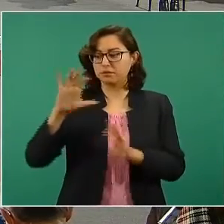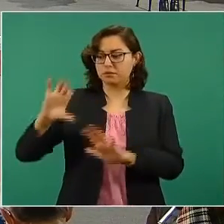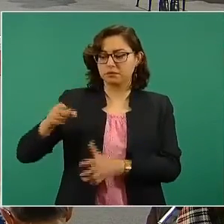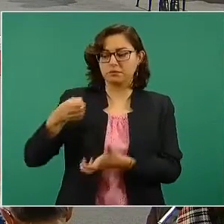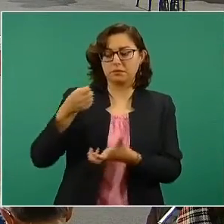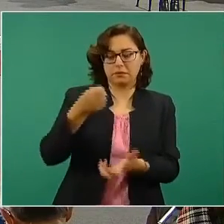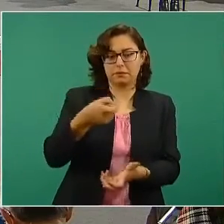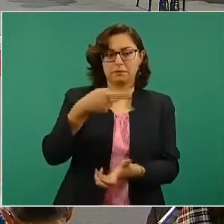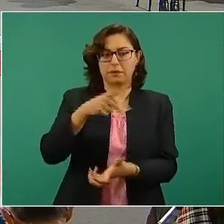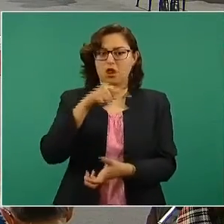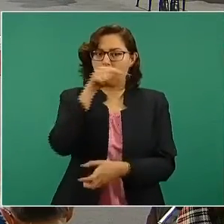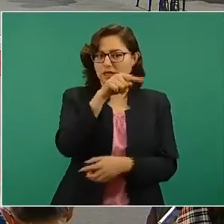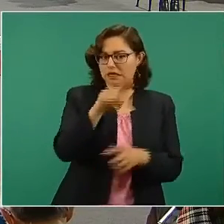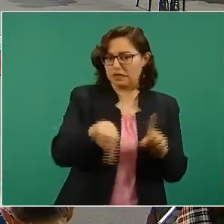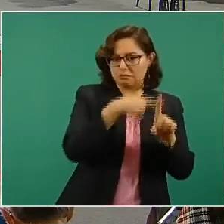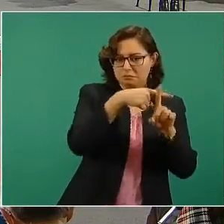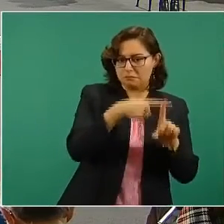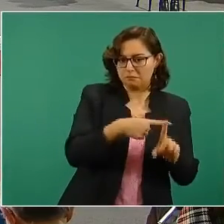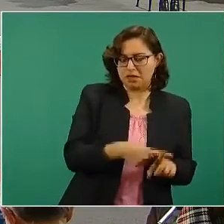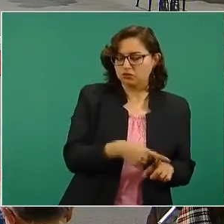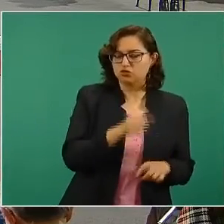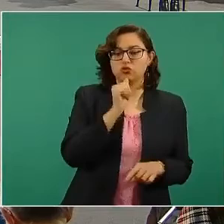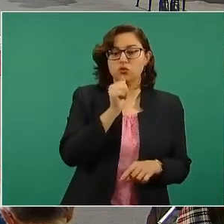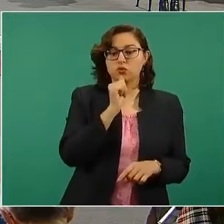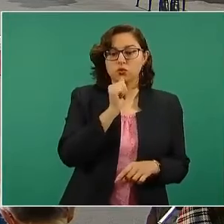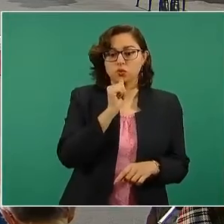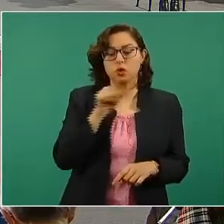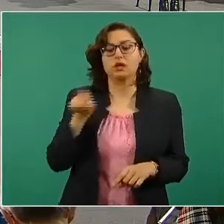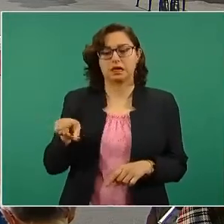más ampliamente, porque en el caso de la Ciudad de México